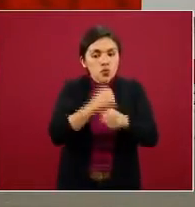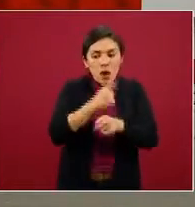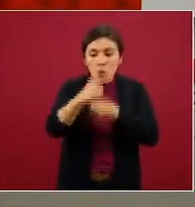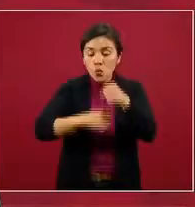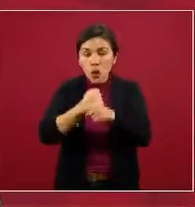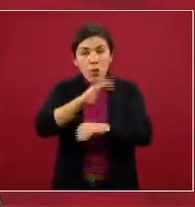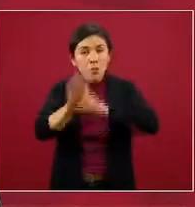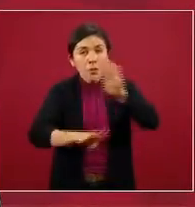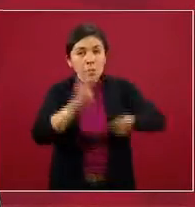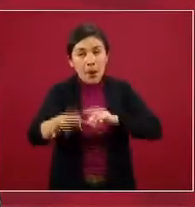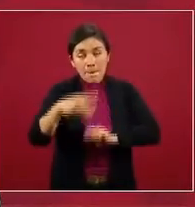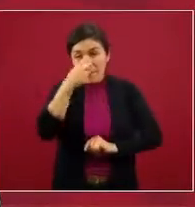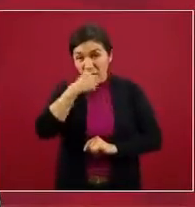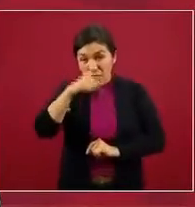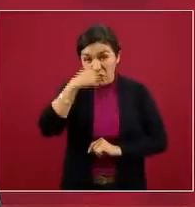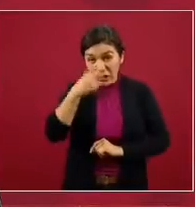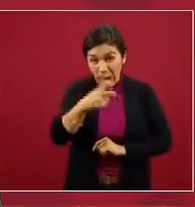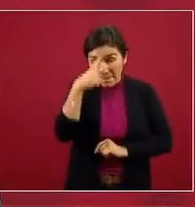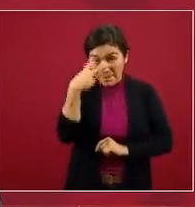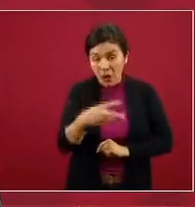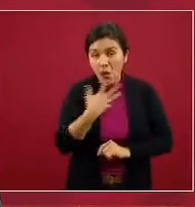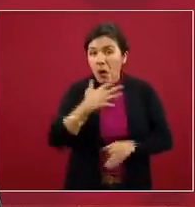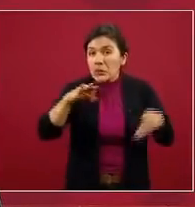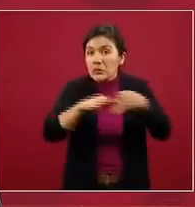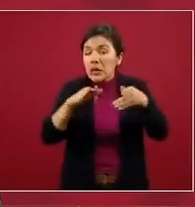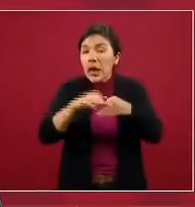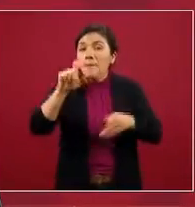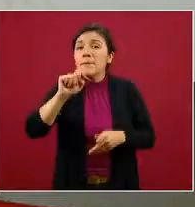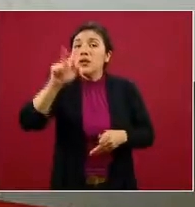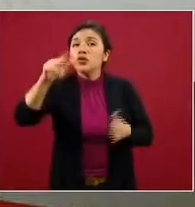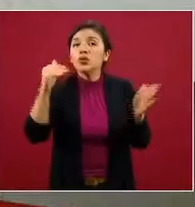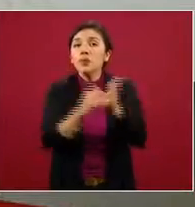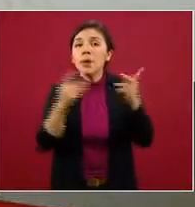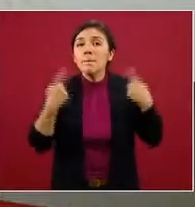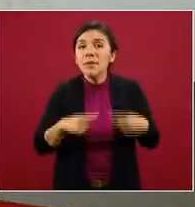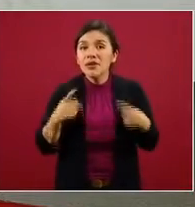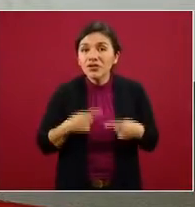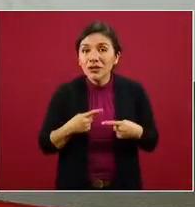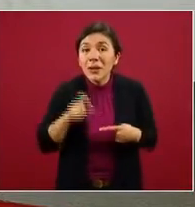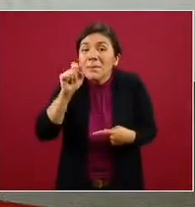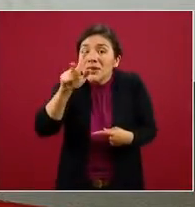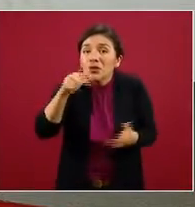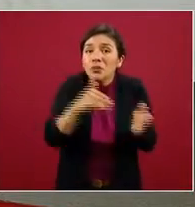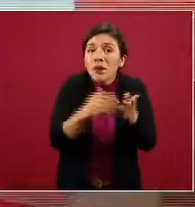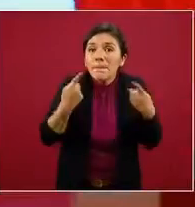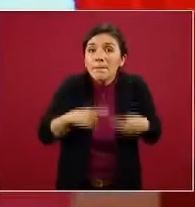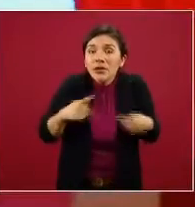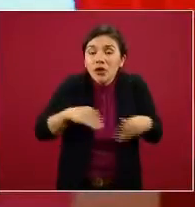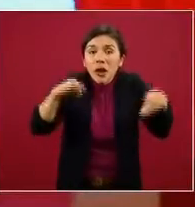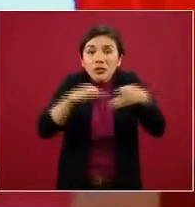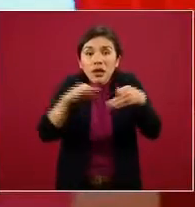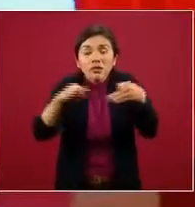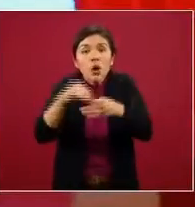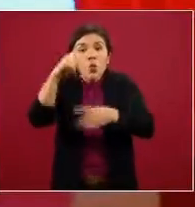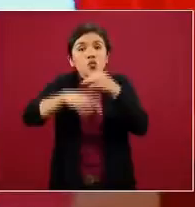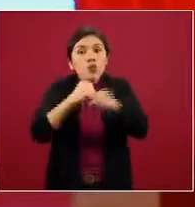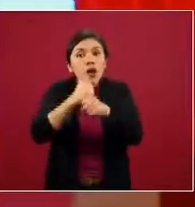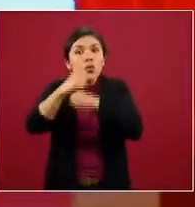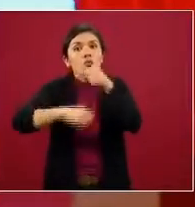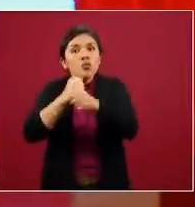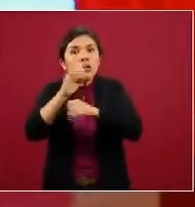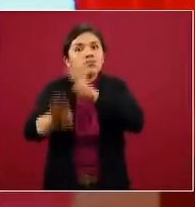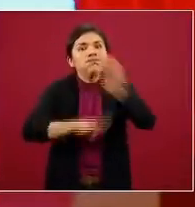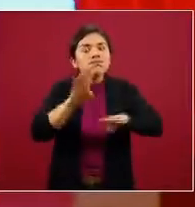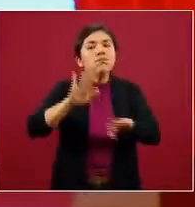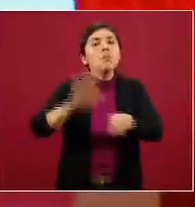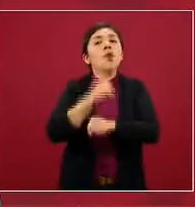por influenza, en México se estiman 28,000 personas. 28,000 personas todos los años